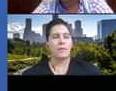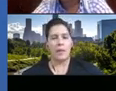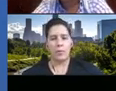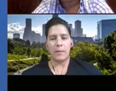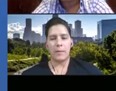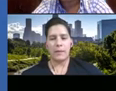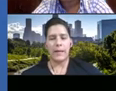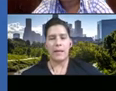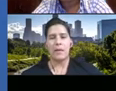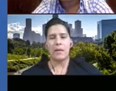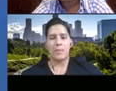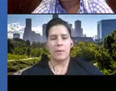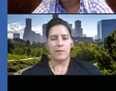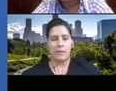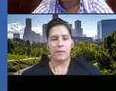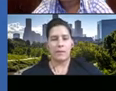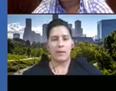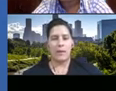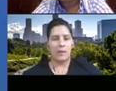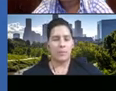Mexicana, pues la verdad es que tome nota porque